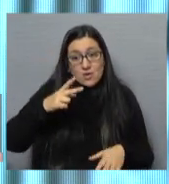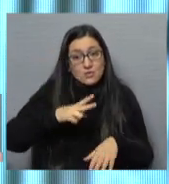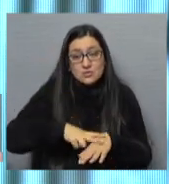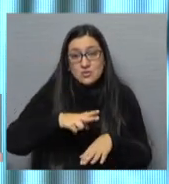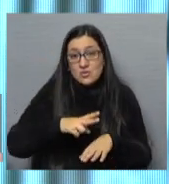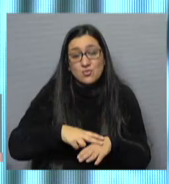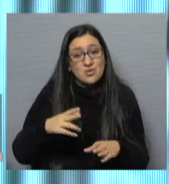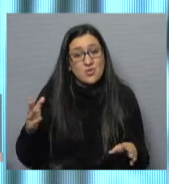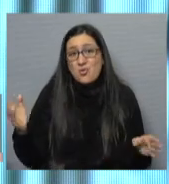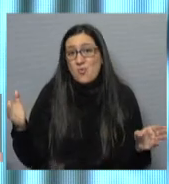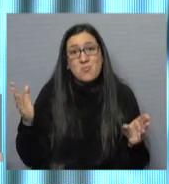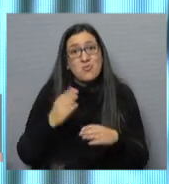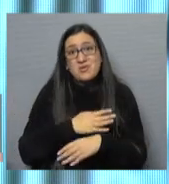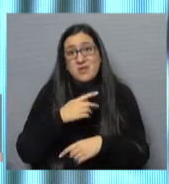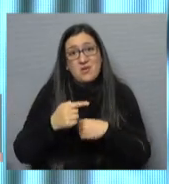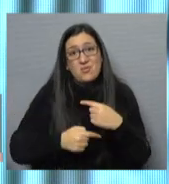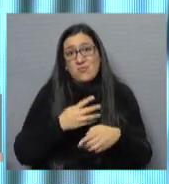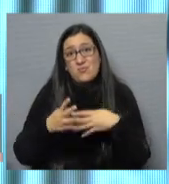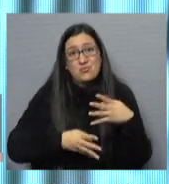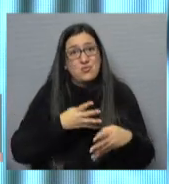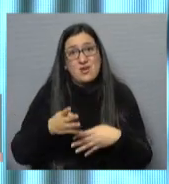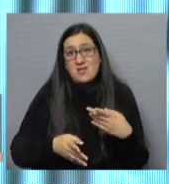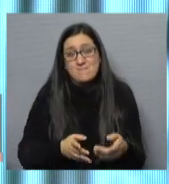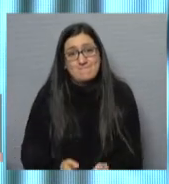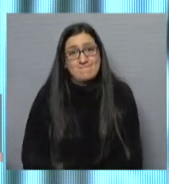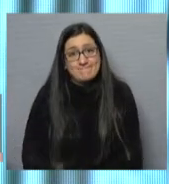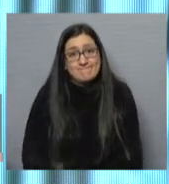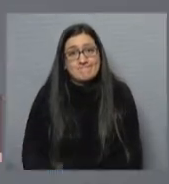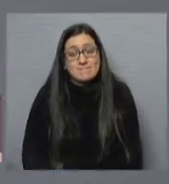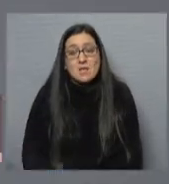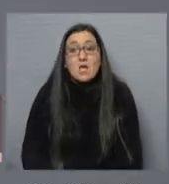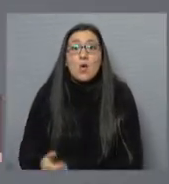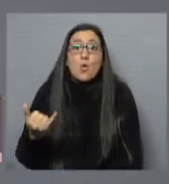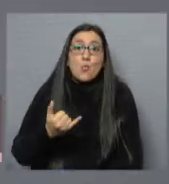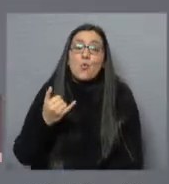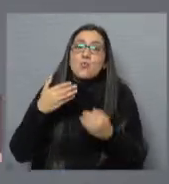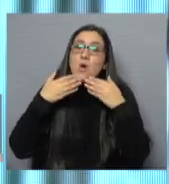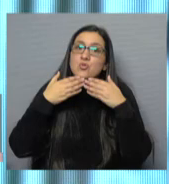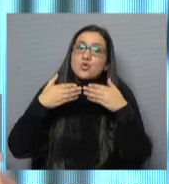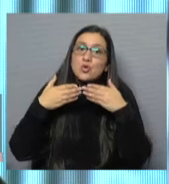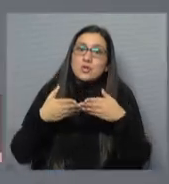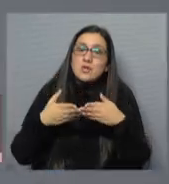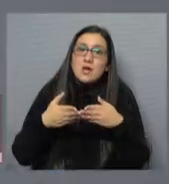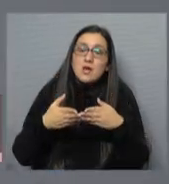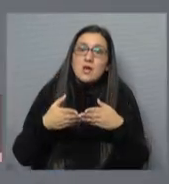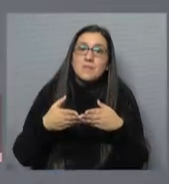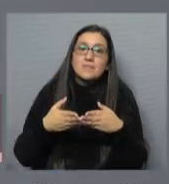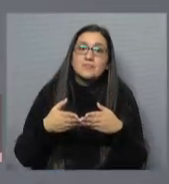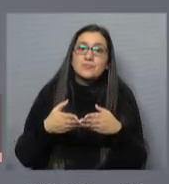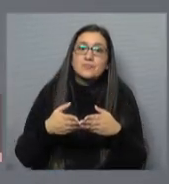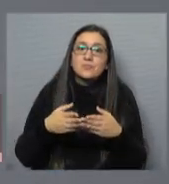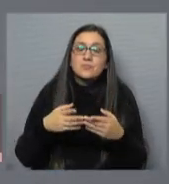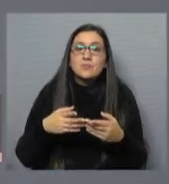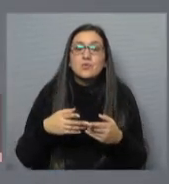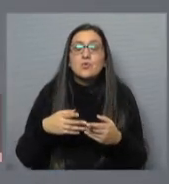no podría estar abierto. Bueno, hubo una auditoría de alguna manera a nivel de país con la misión